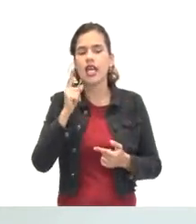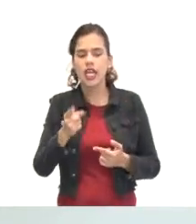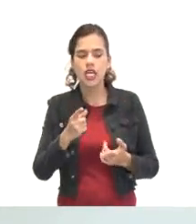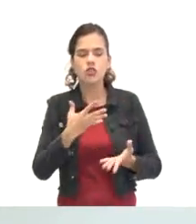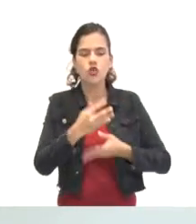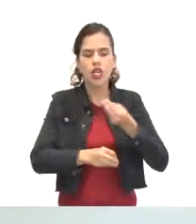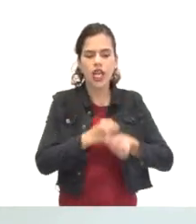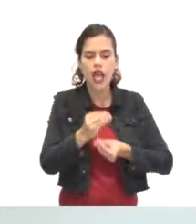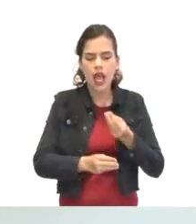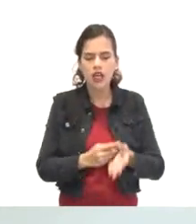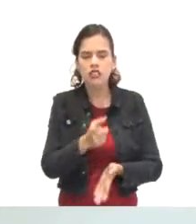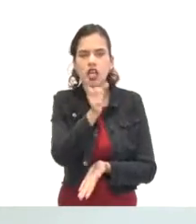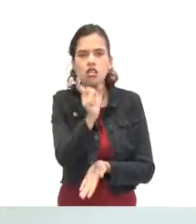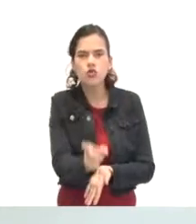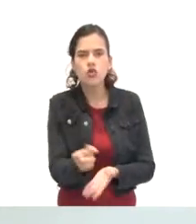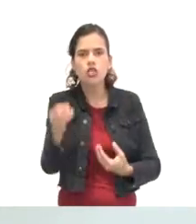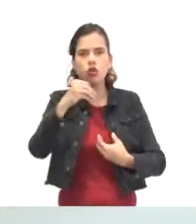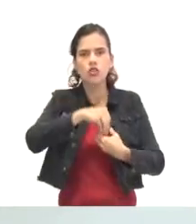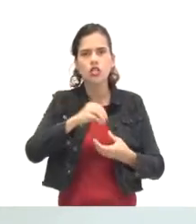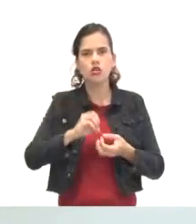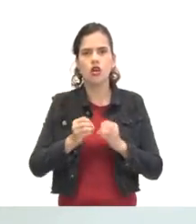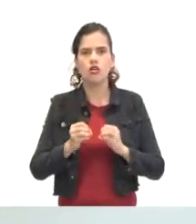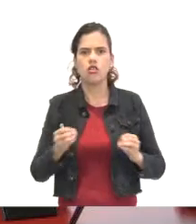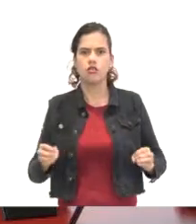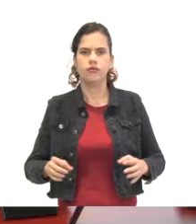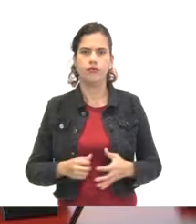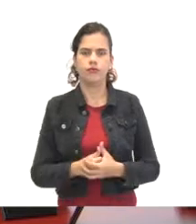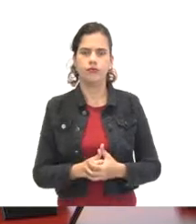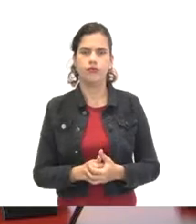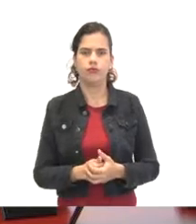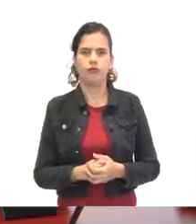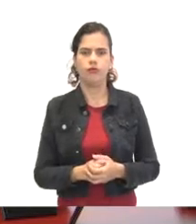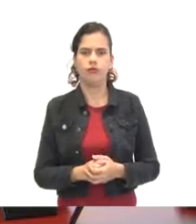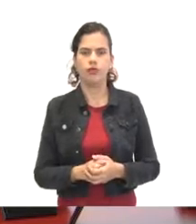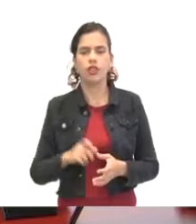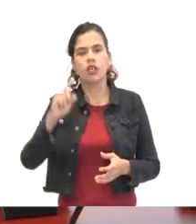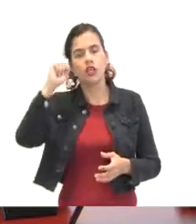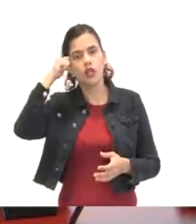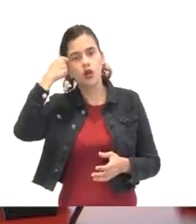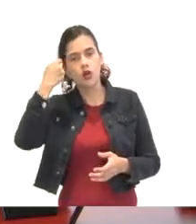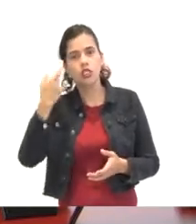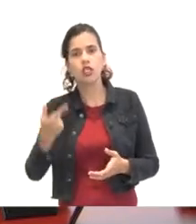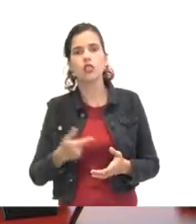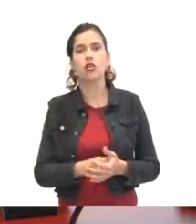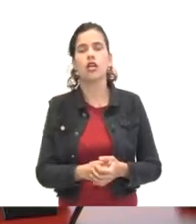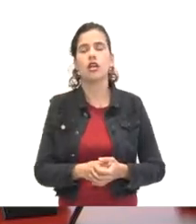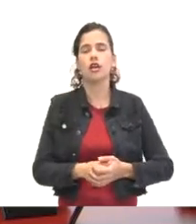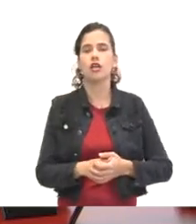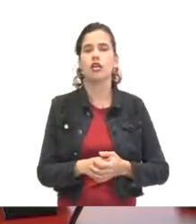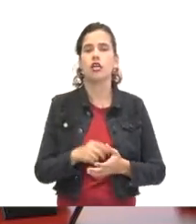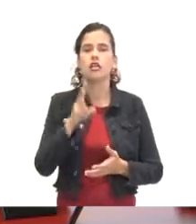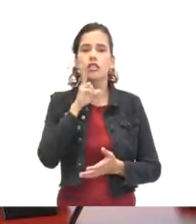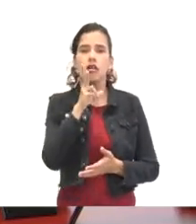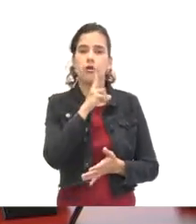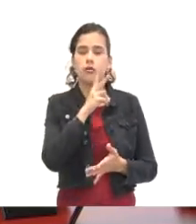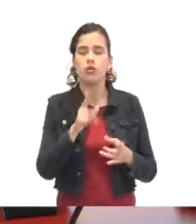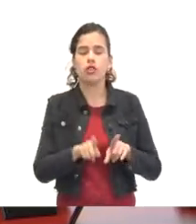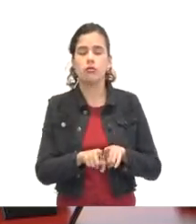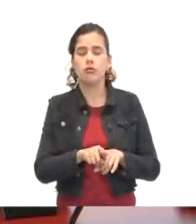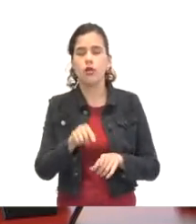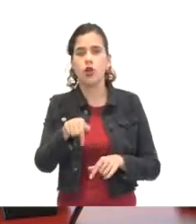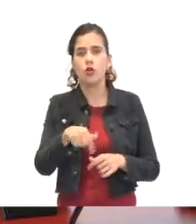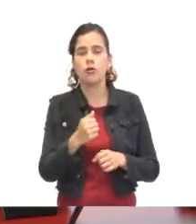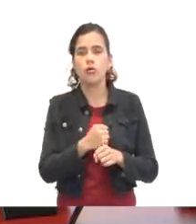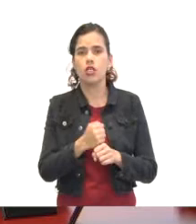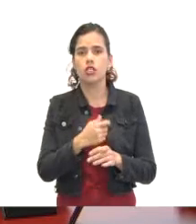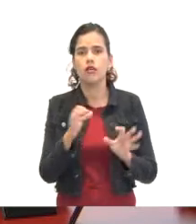que cumple el sujeto, algo así podríamos decir. La acción y todo lo que complementa. Recordando que la acción del sujeto es el verbo, pero hoy vamos a estructurarnos